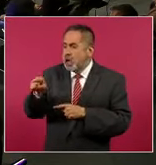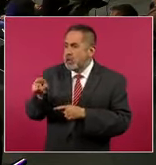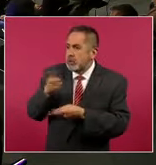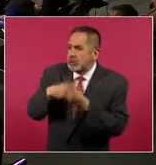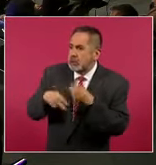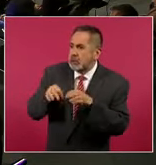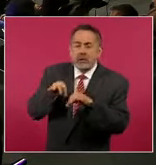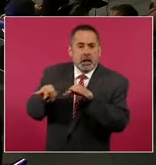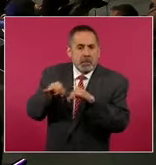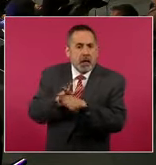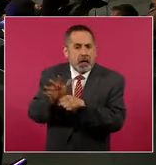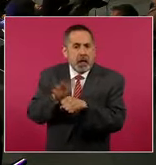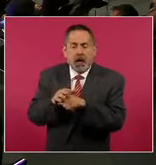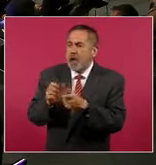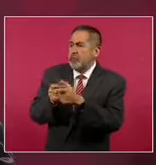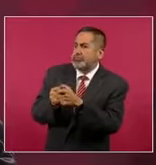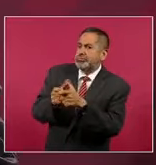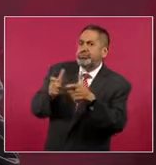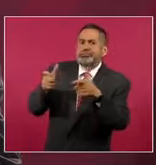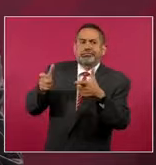crecimiento por el turismo